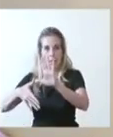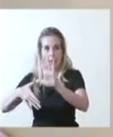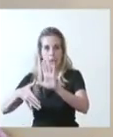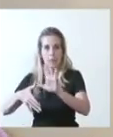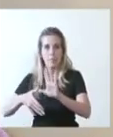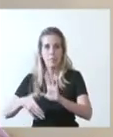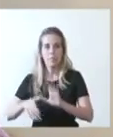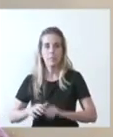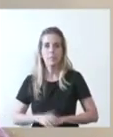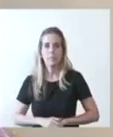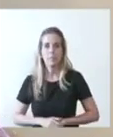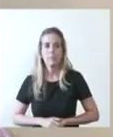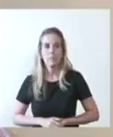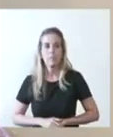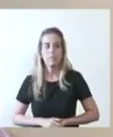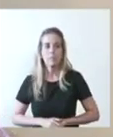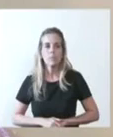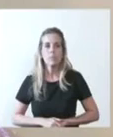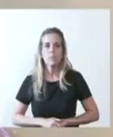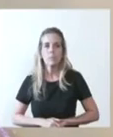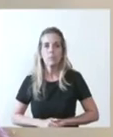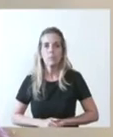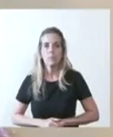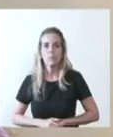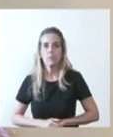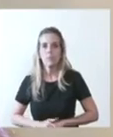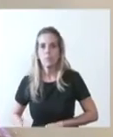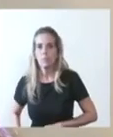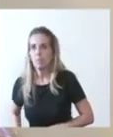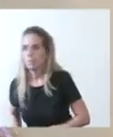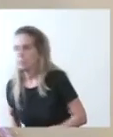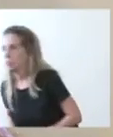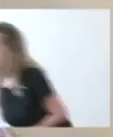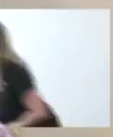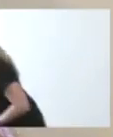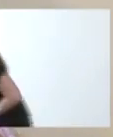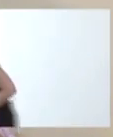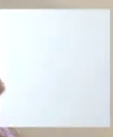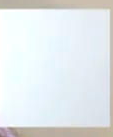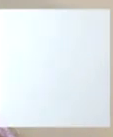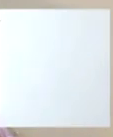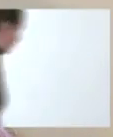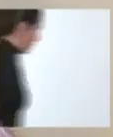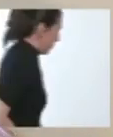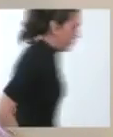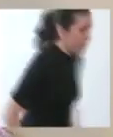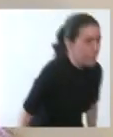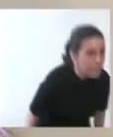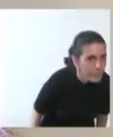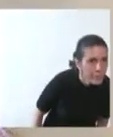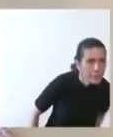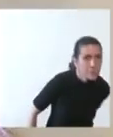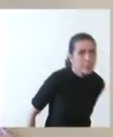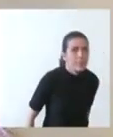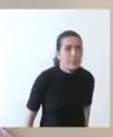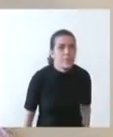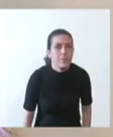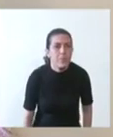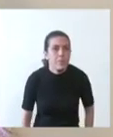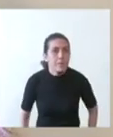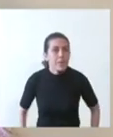de salud. Pero usted, que estuvo con Culfas y con el ministro de Economía, ¿evaluó las pérdidas que esto va a traer para nuestro